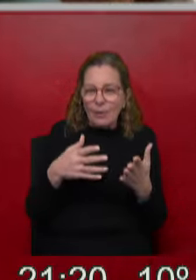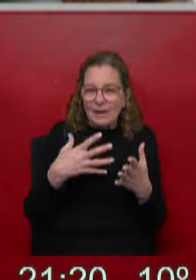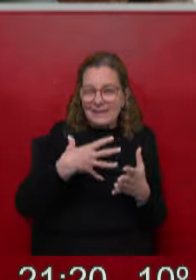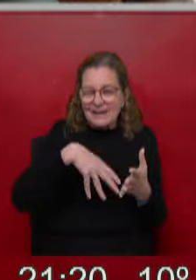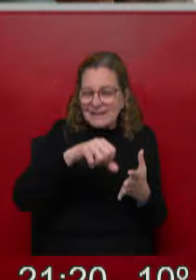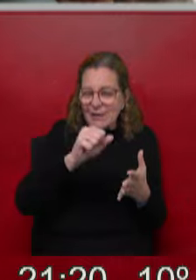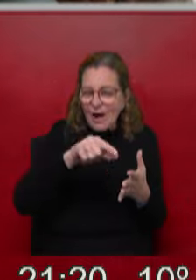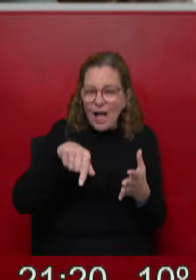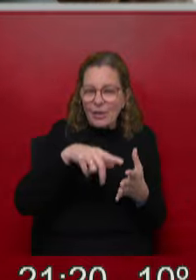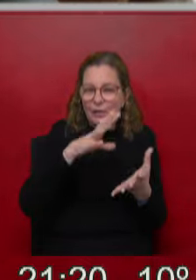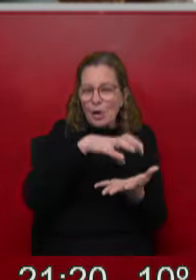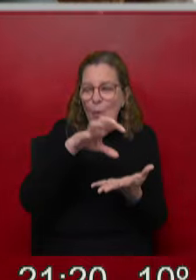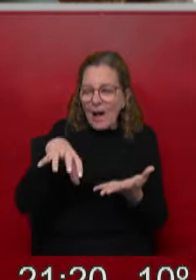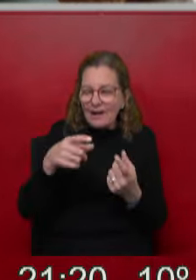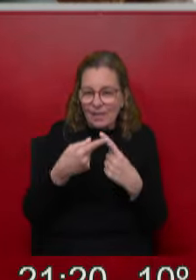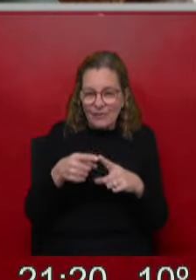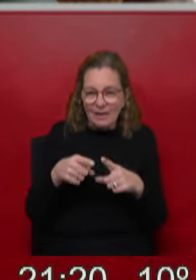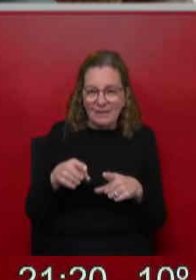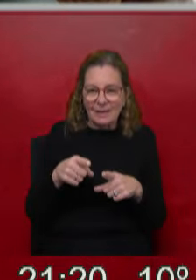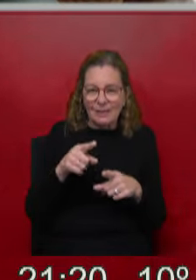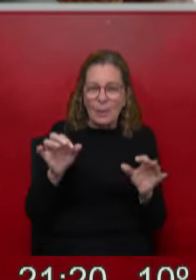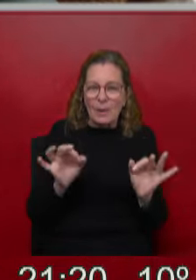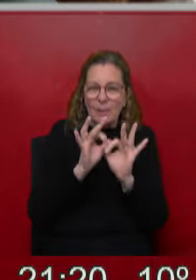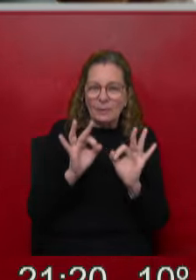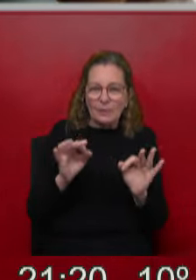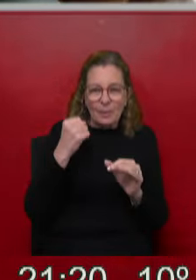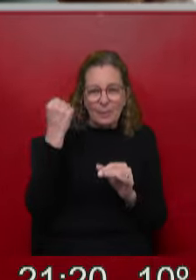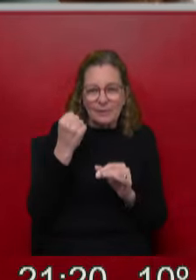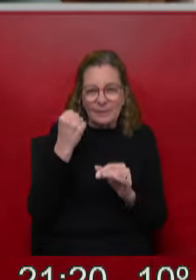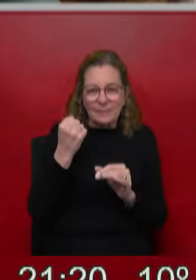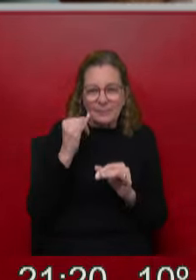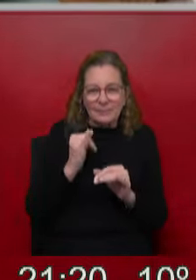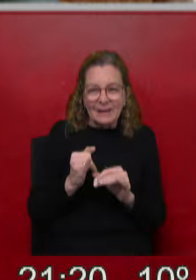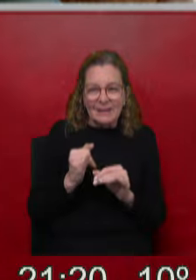lleva a un lugar. Entonces, por ahí un poco viene lo de una canción, no tiene importancia, que una canción en sí,